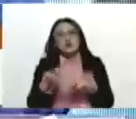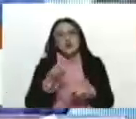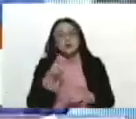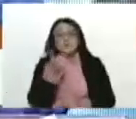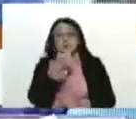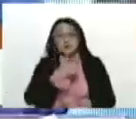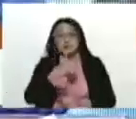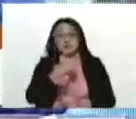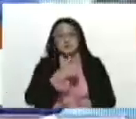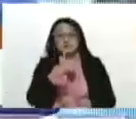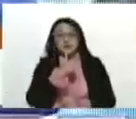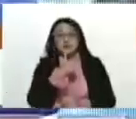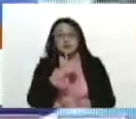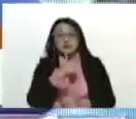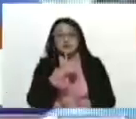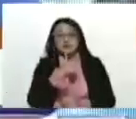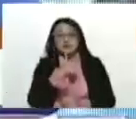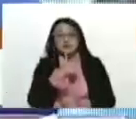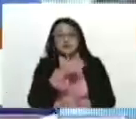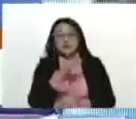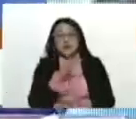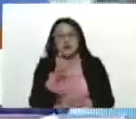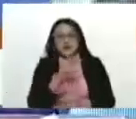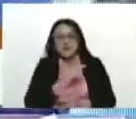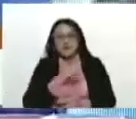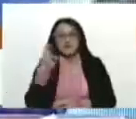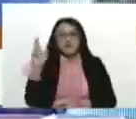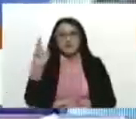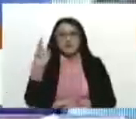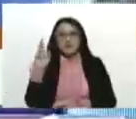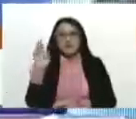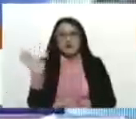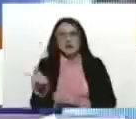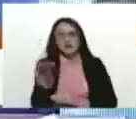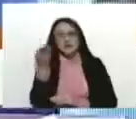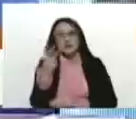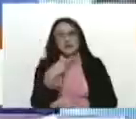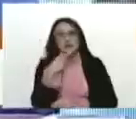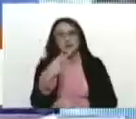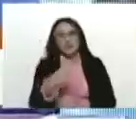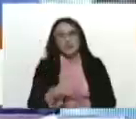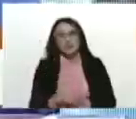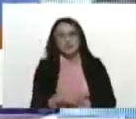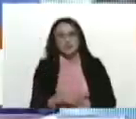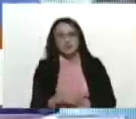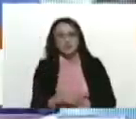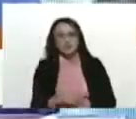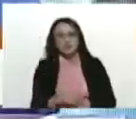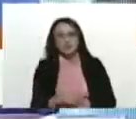resistir activos en Rebeldía para levantar nuestra voz